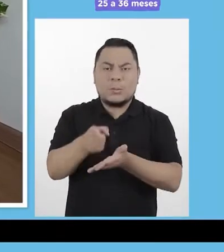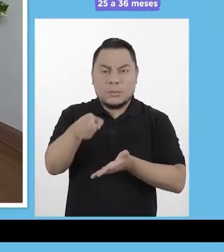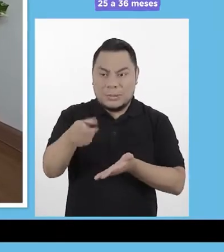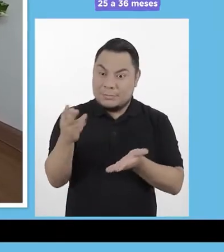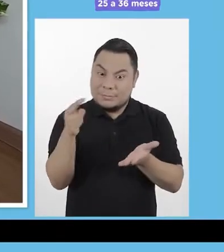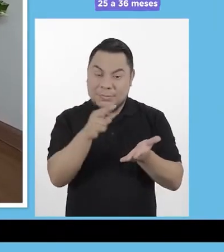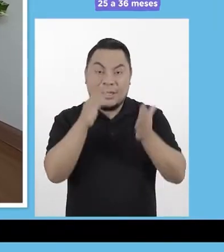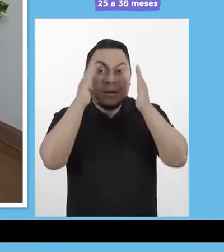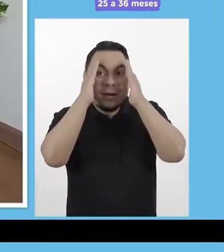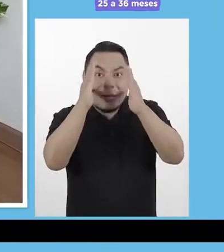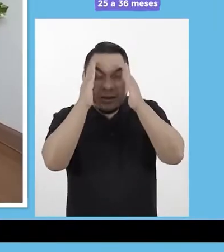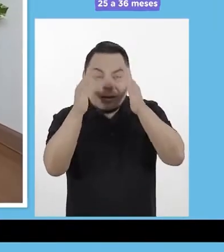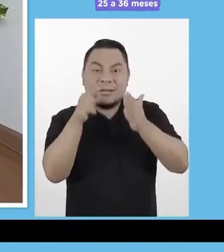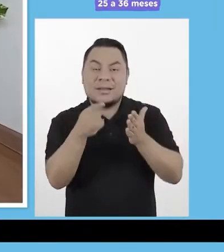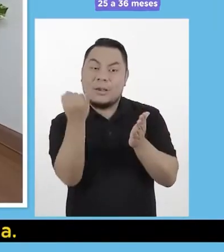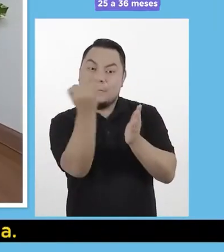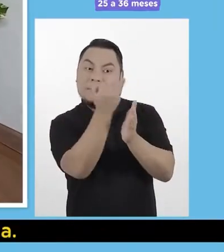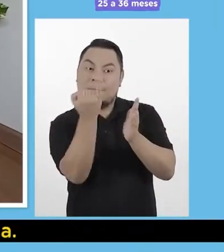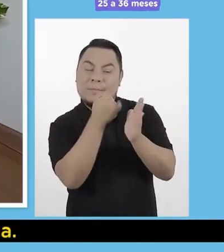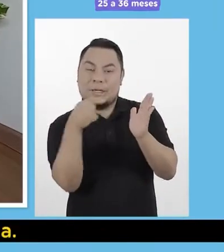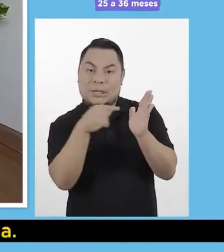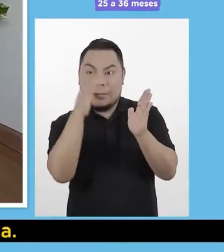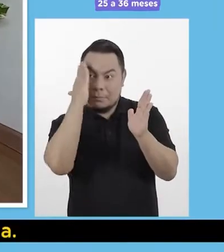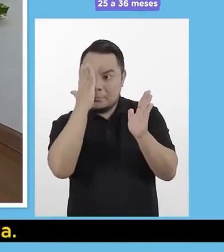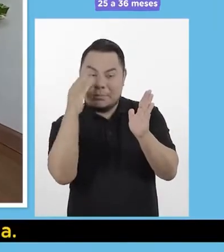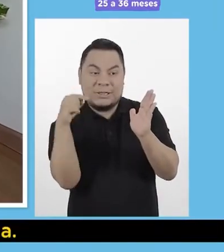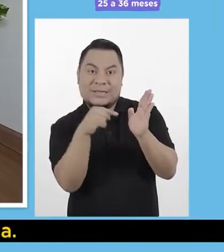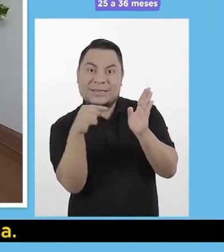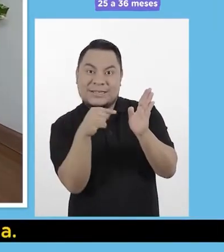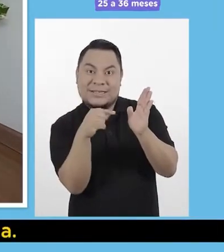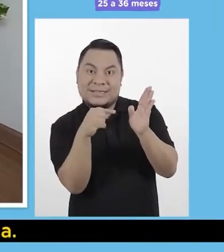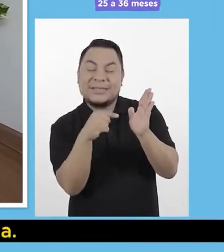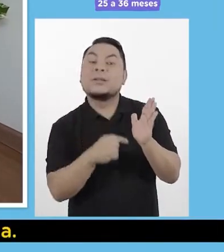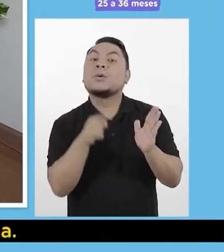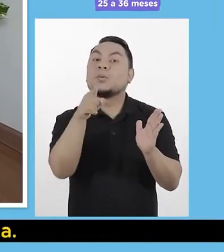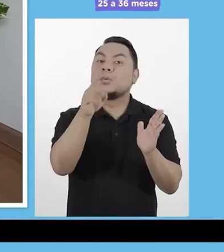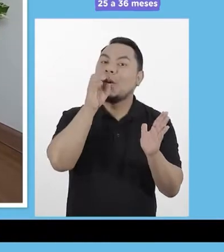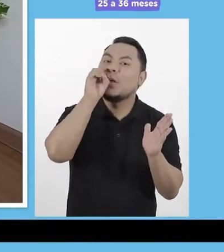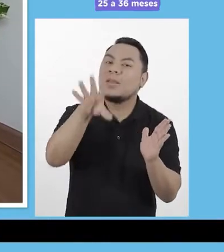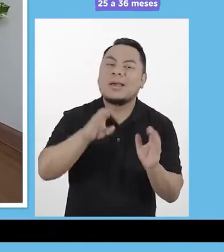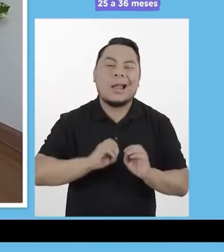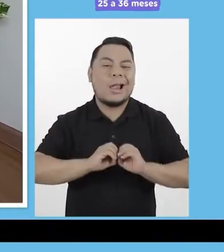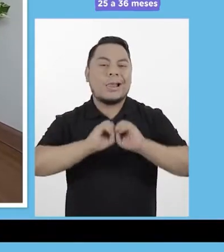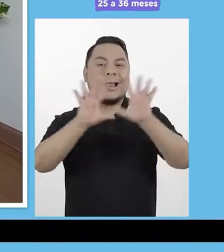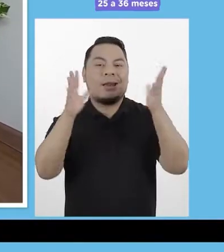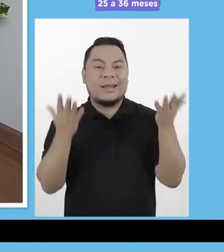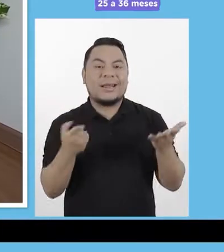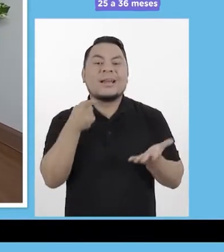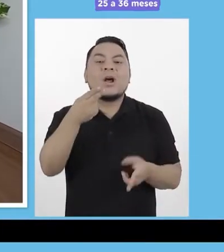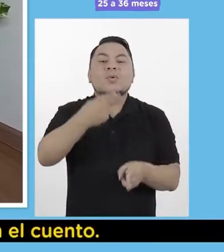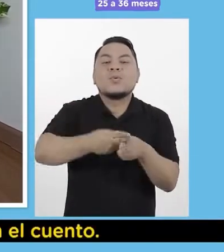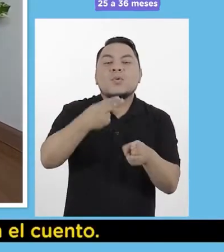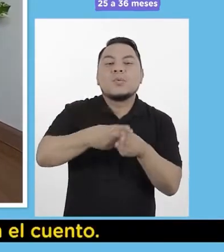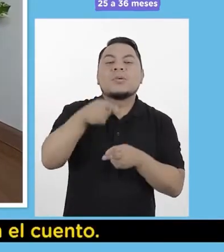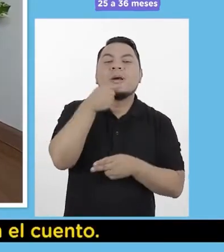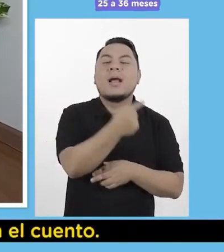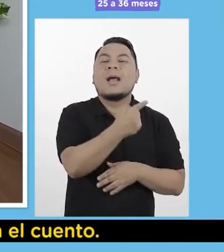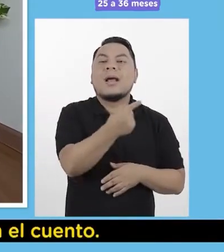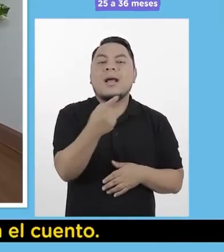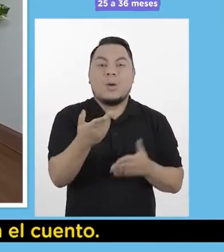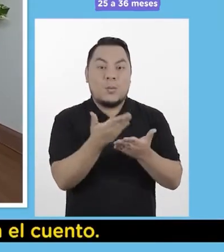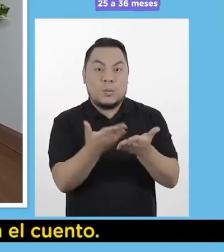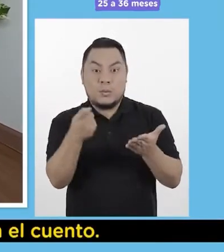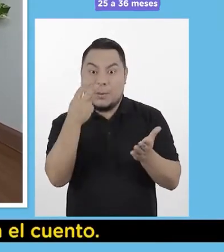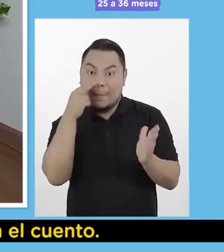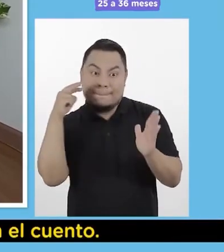Ayúdale a prestar atención a las imágenes de cada página. Dile con claridad el nombre